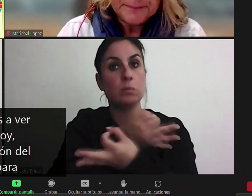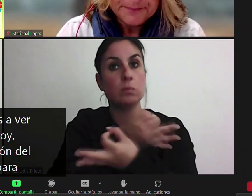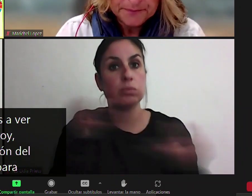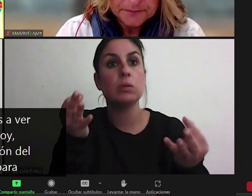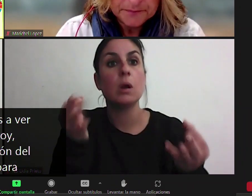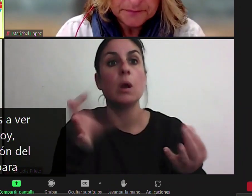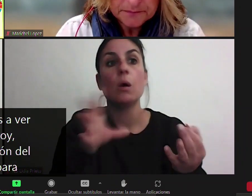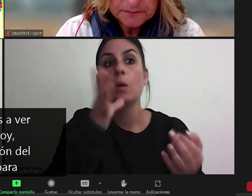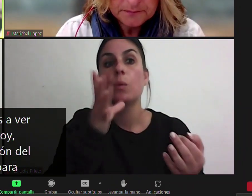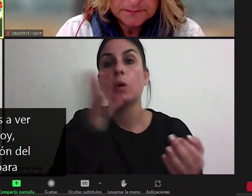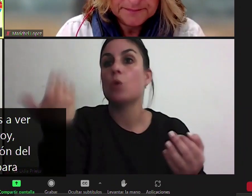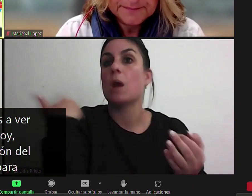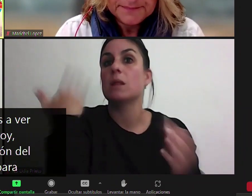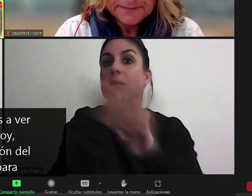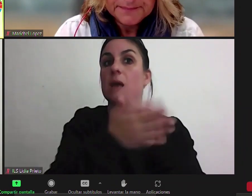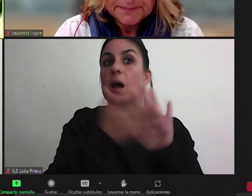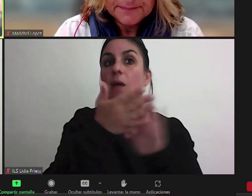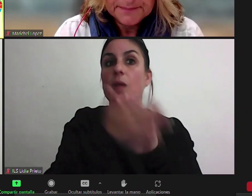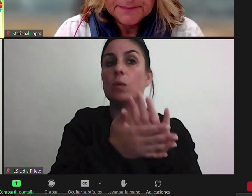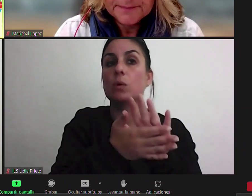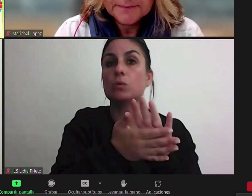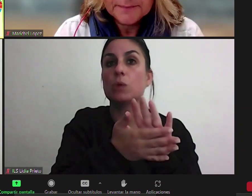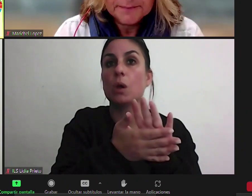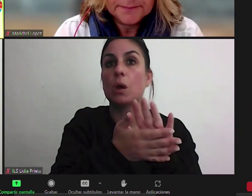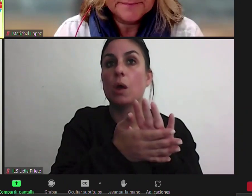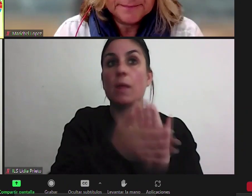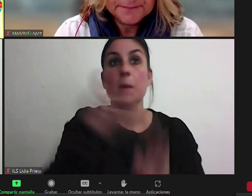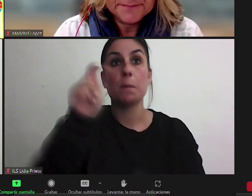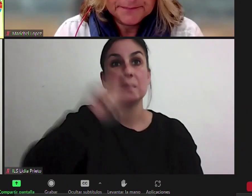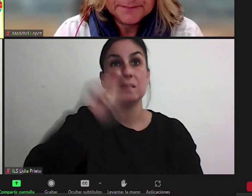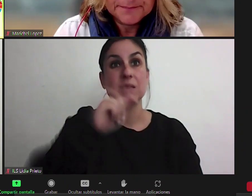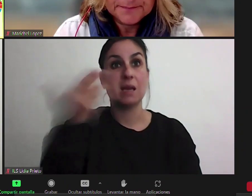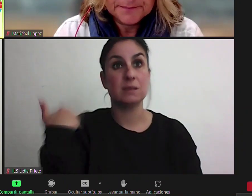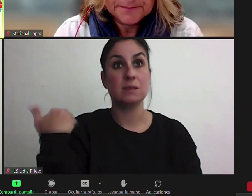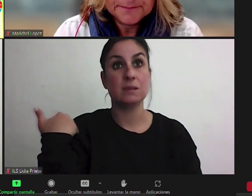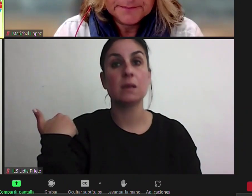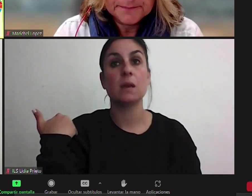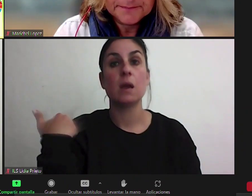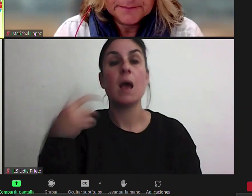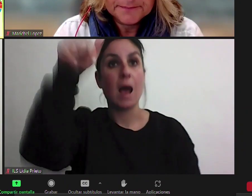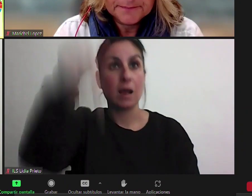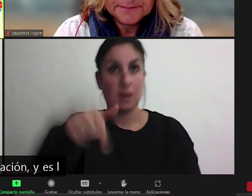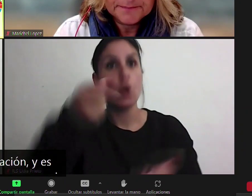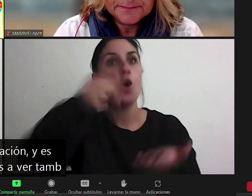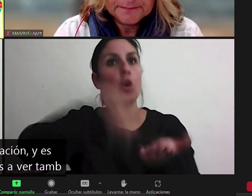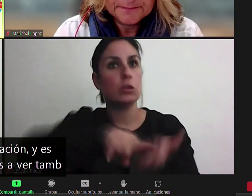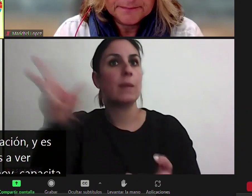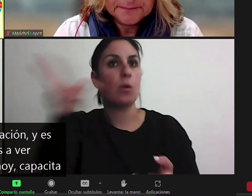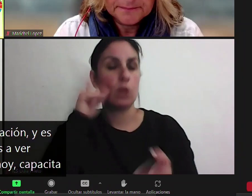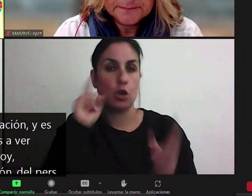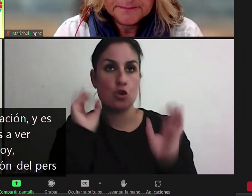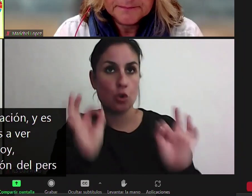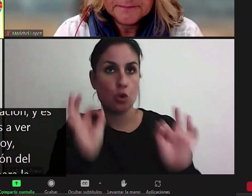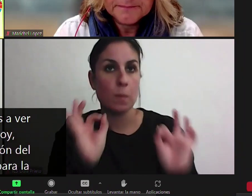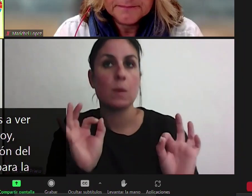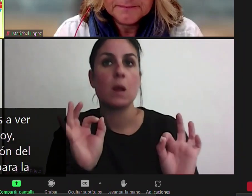yo referencia a lo que hicimos hace meses, es decir, porque aquí también vais a oír, y es normal, lógicamente, lo que